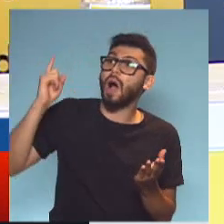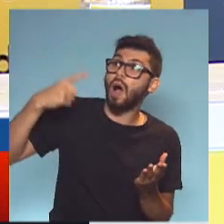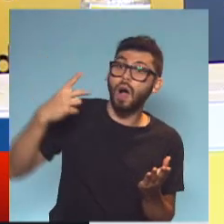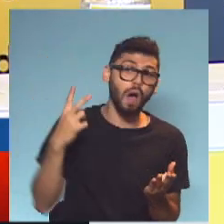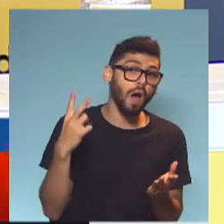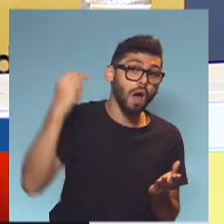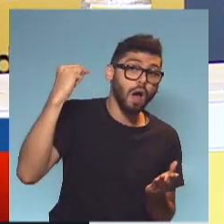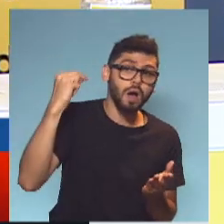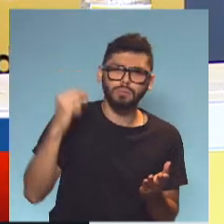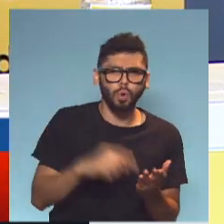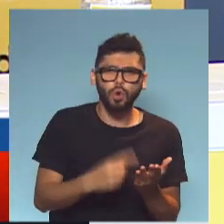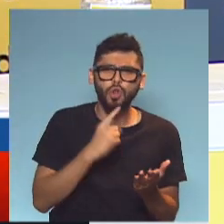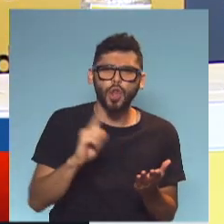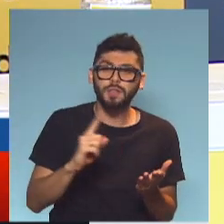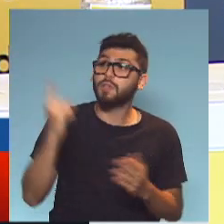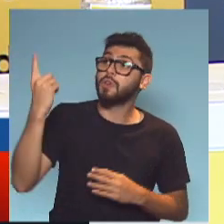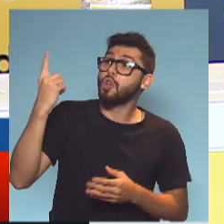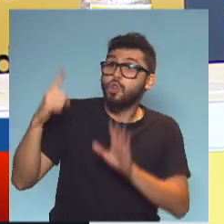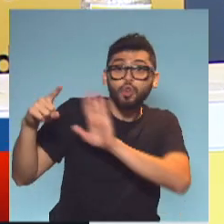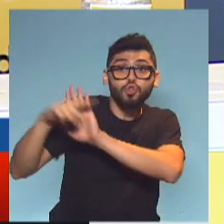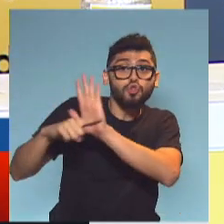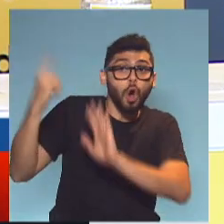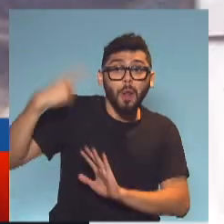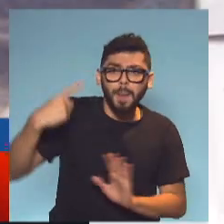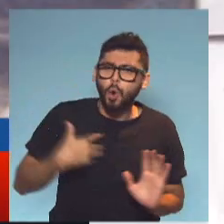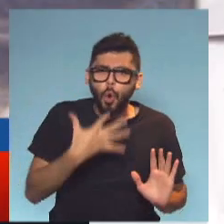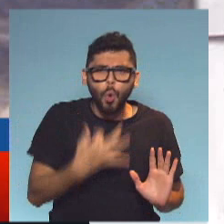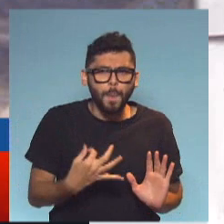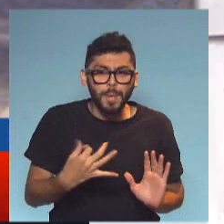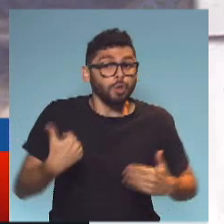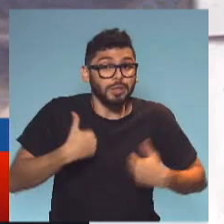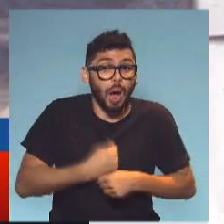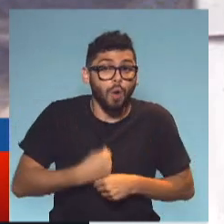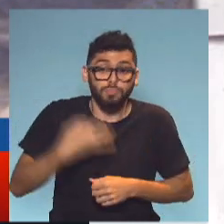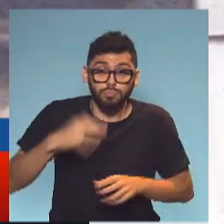están para cumplirlas y nuestra responsabilidad es hacer cumplir las normas.